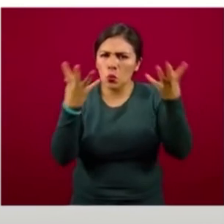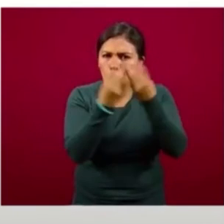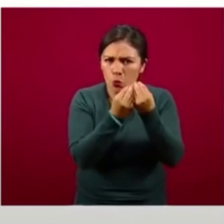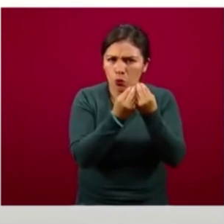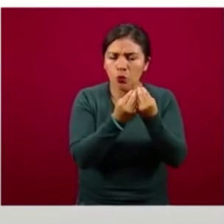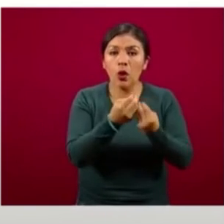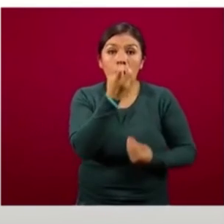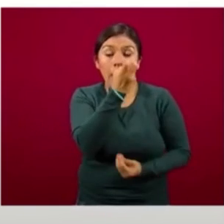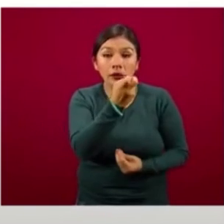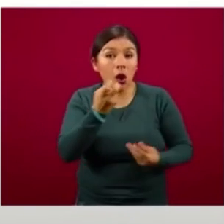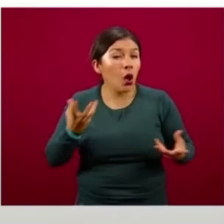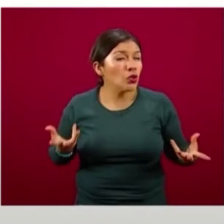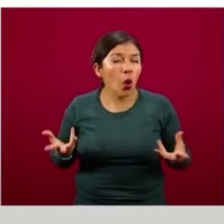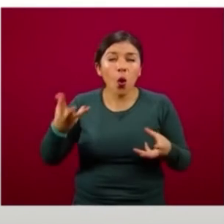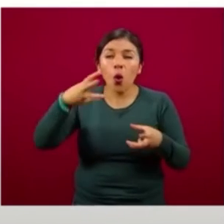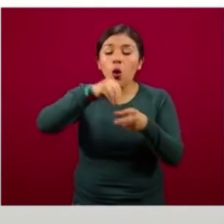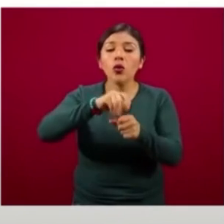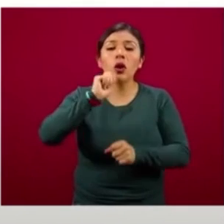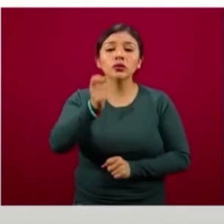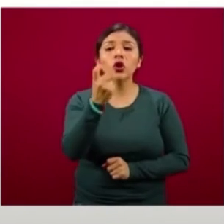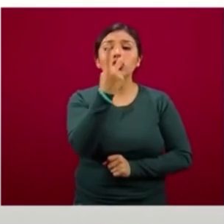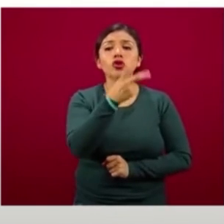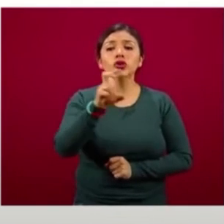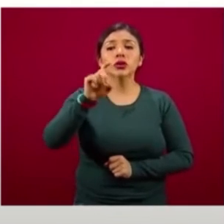sino en total son